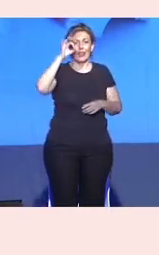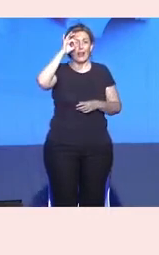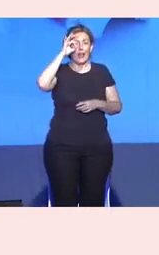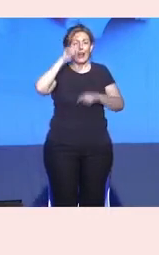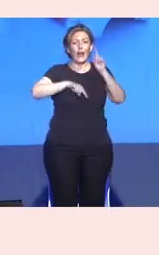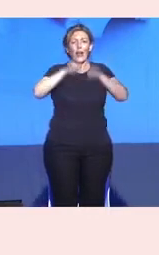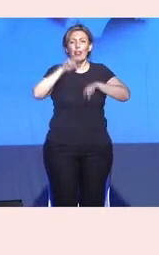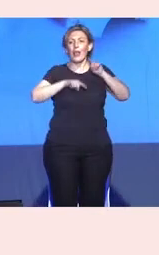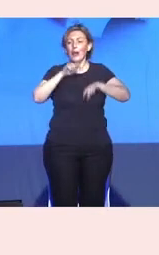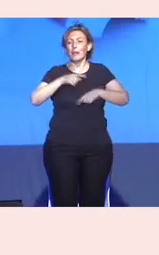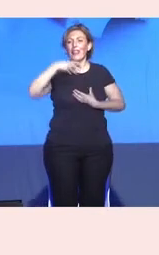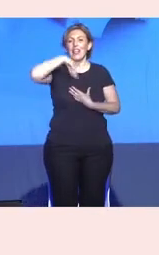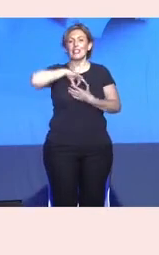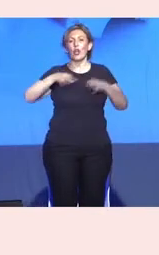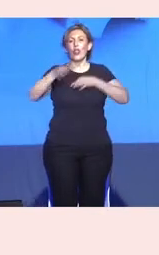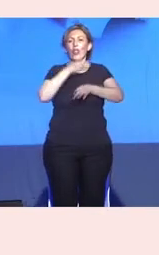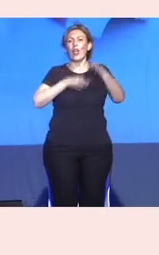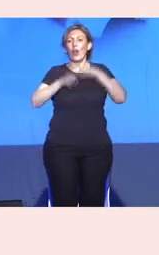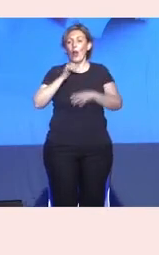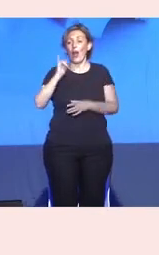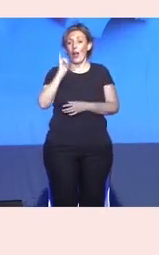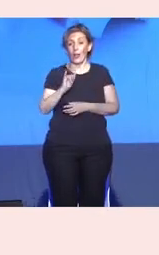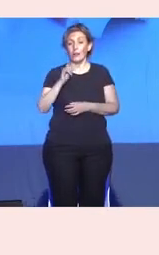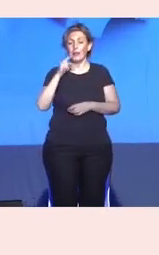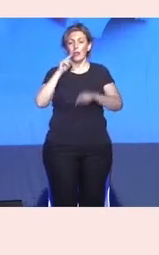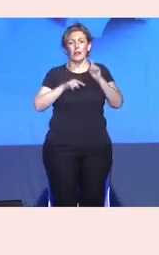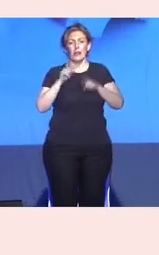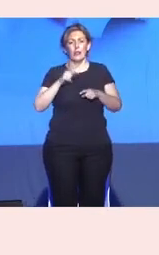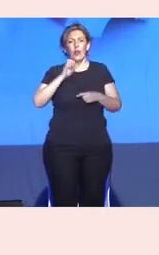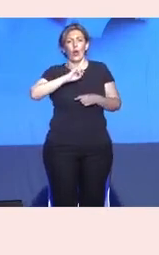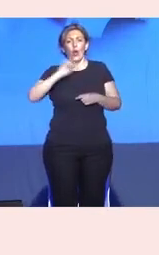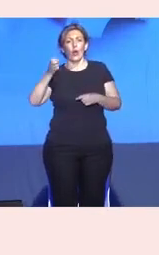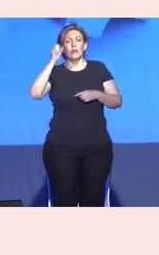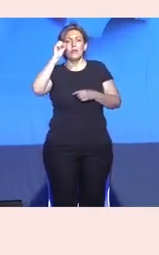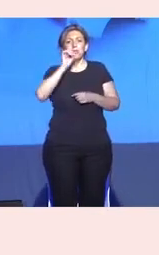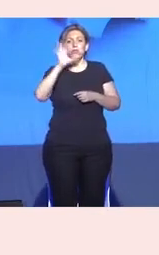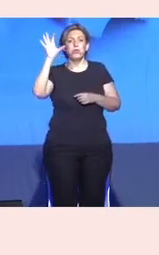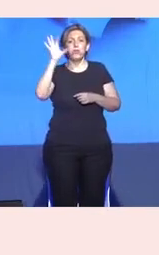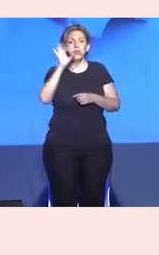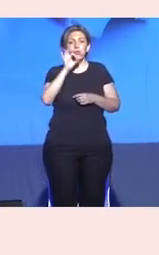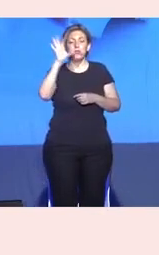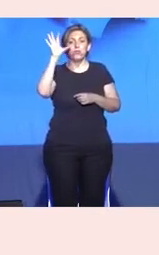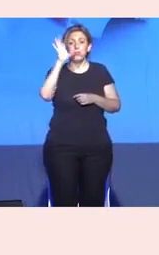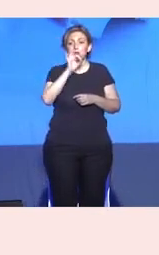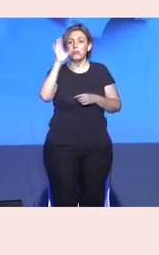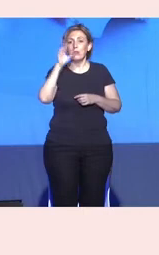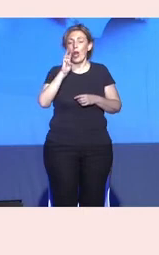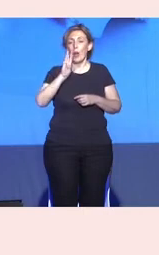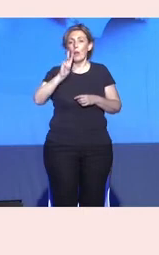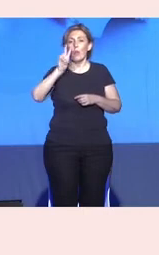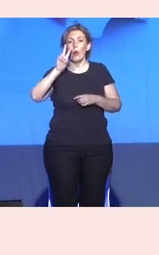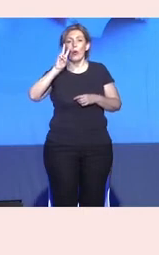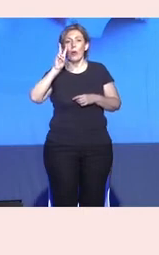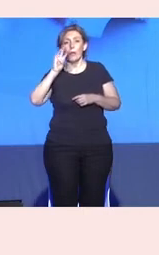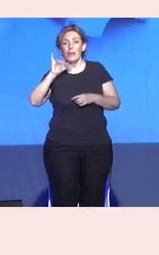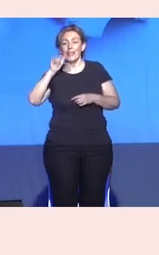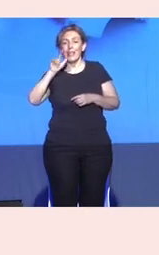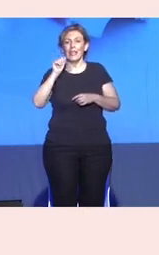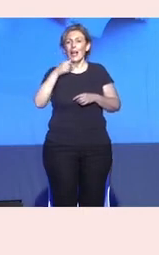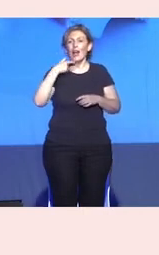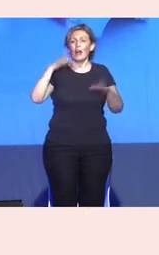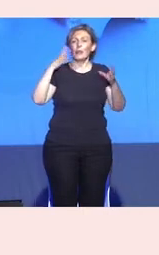que tenga. Esta parte de aquí es la pupila. Es por donde entra la luz, y si hay mucha luz, se pone